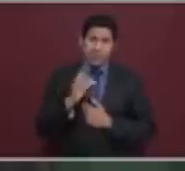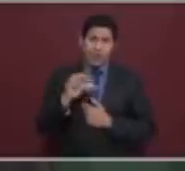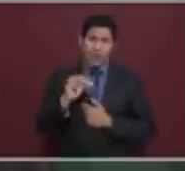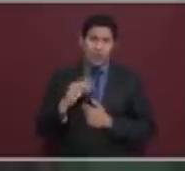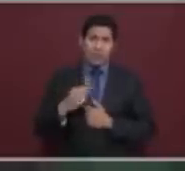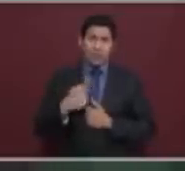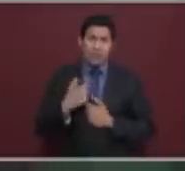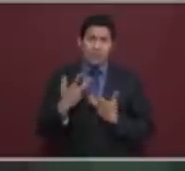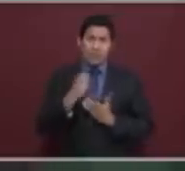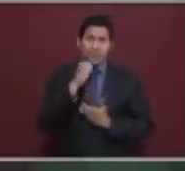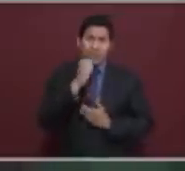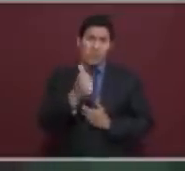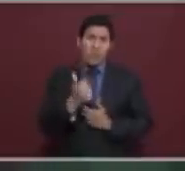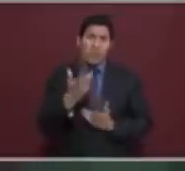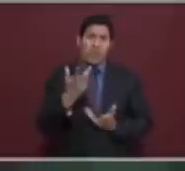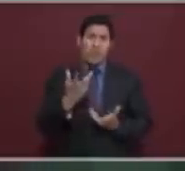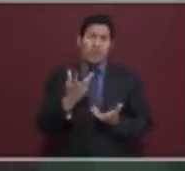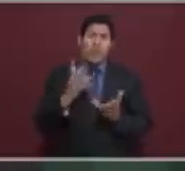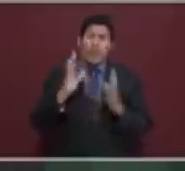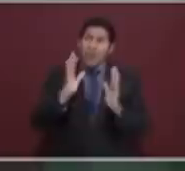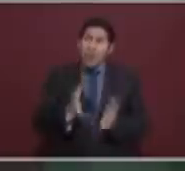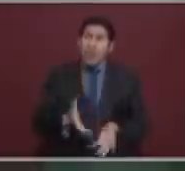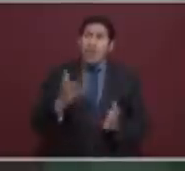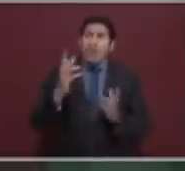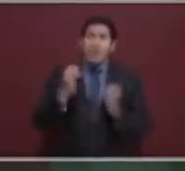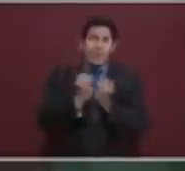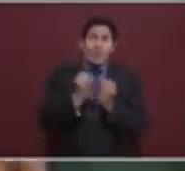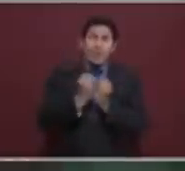sí canceló